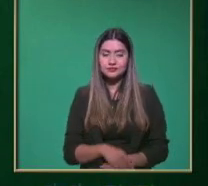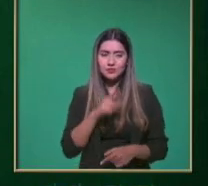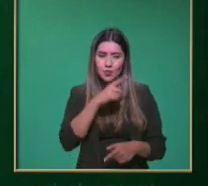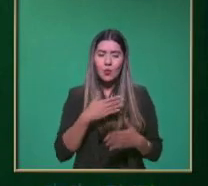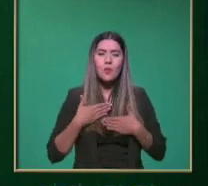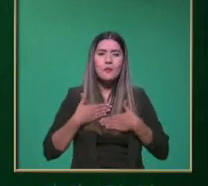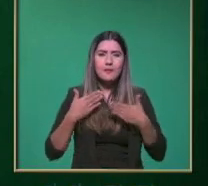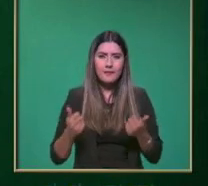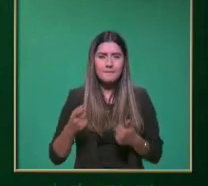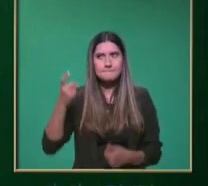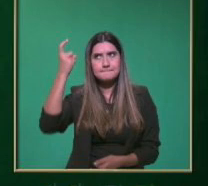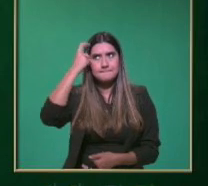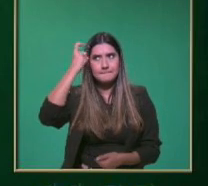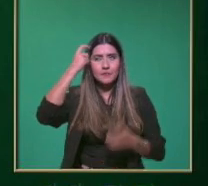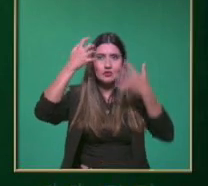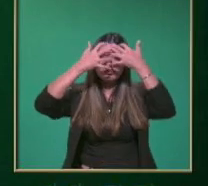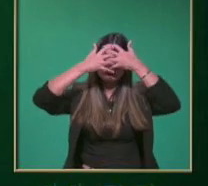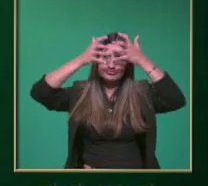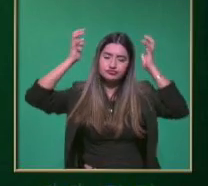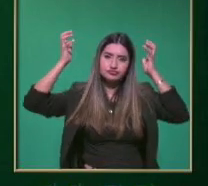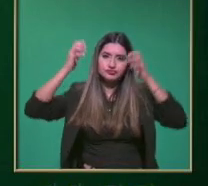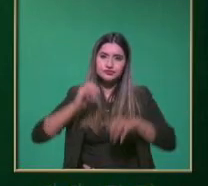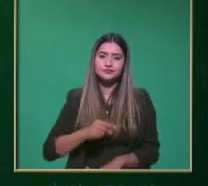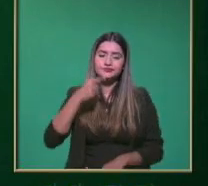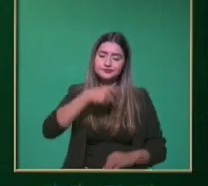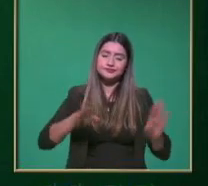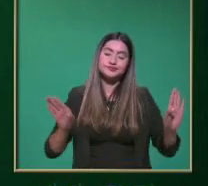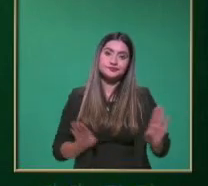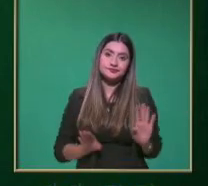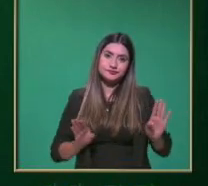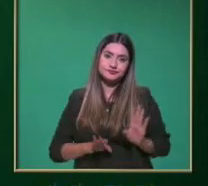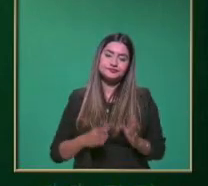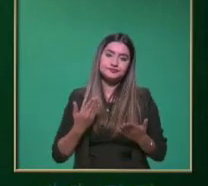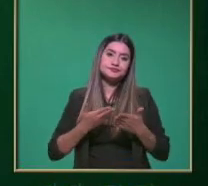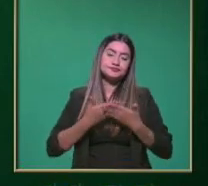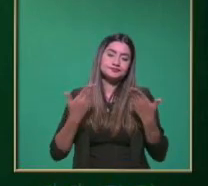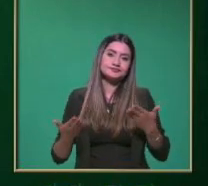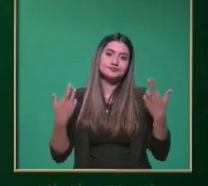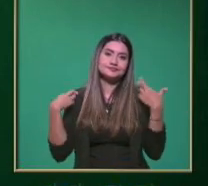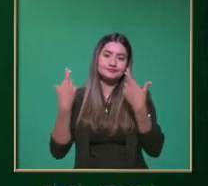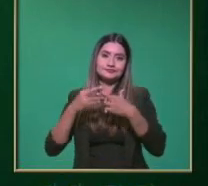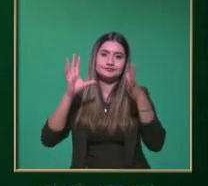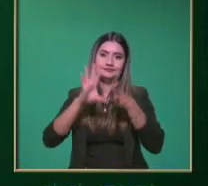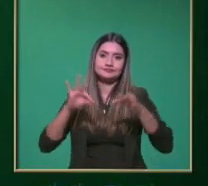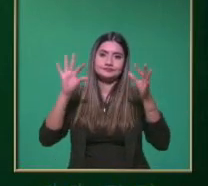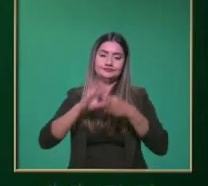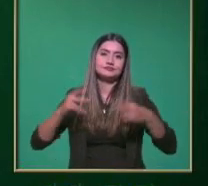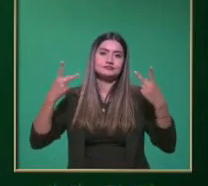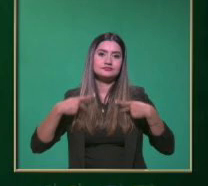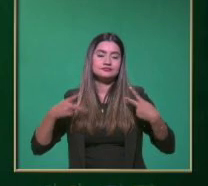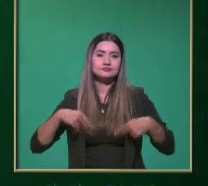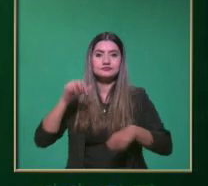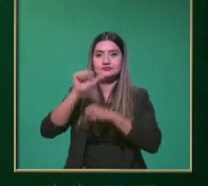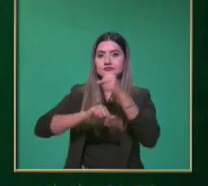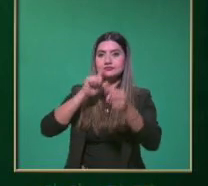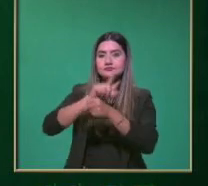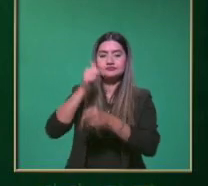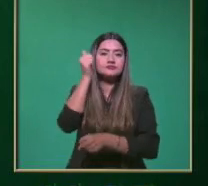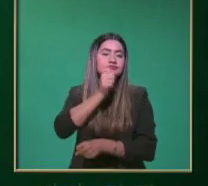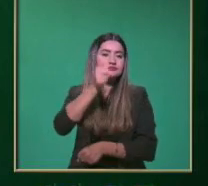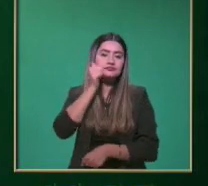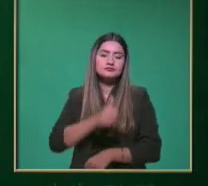mensaje. La característica más importante es esa que mencionó la maestra, que los personajes son